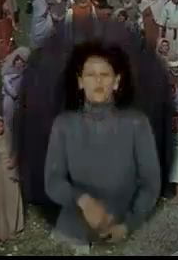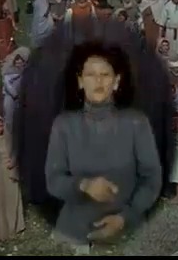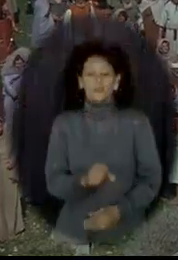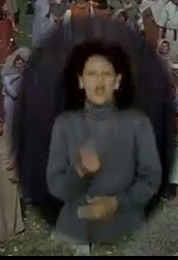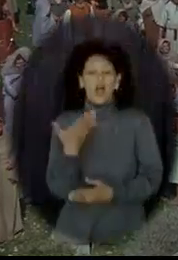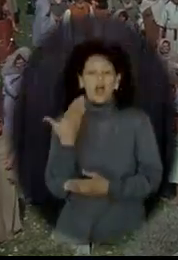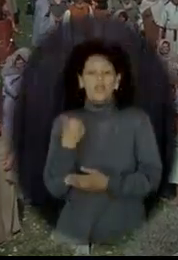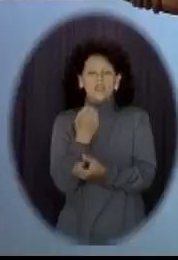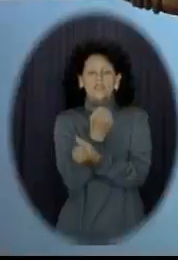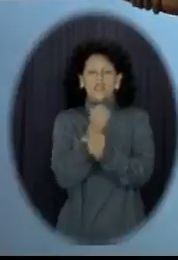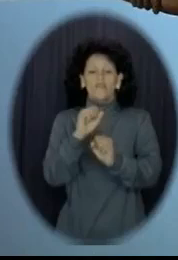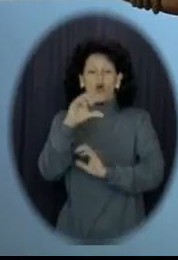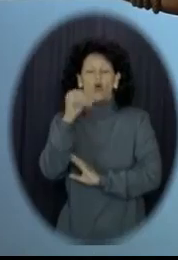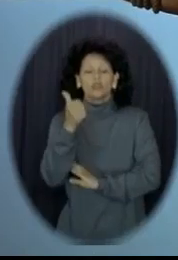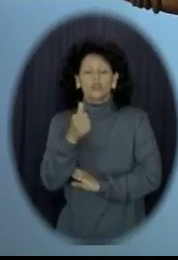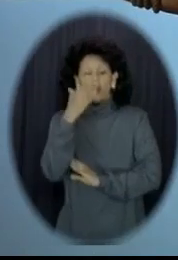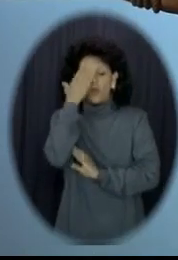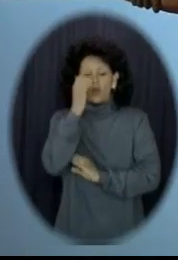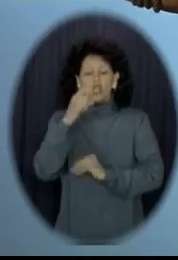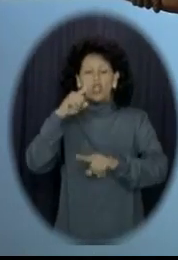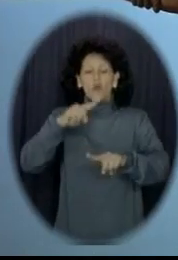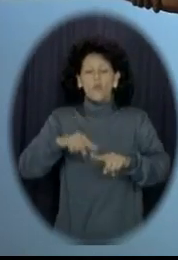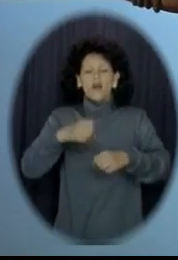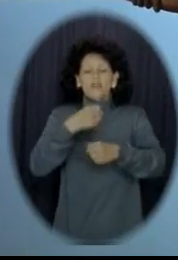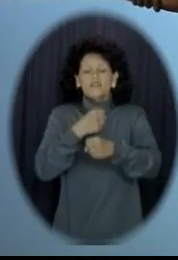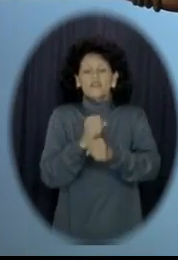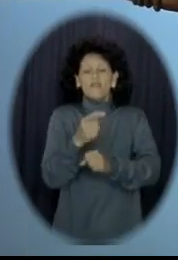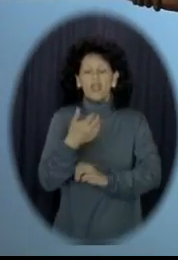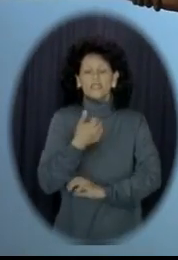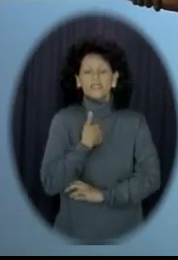¿Salvó a otros? Que se salve a sí mismo.